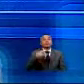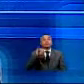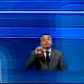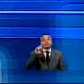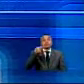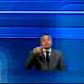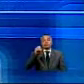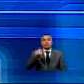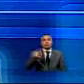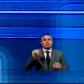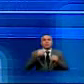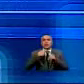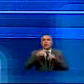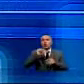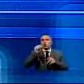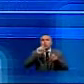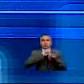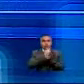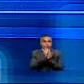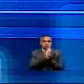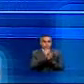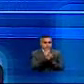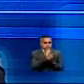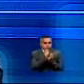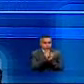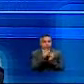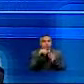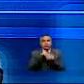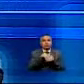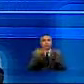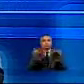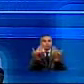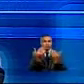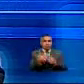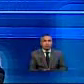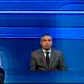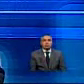cuenta qué otros cambios fueron incorporados. Cristian, te escuchamos.